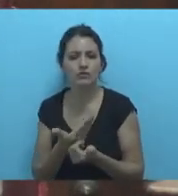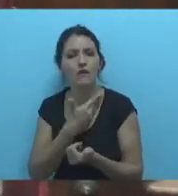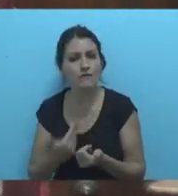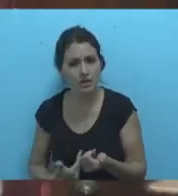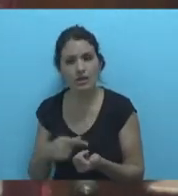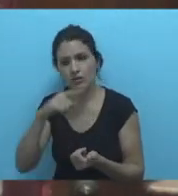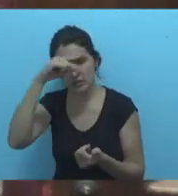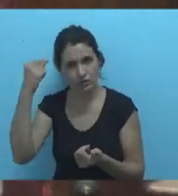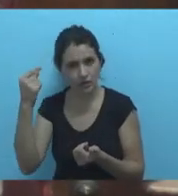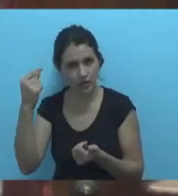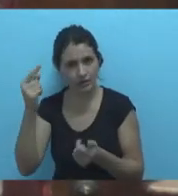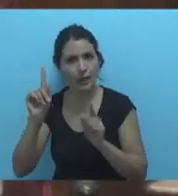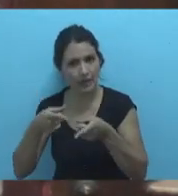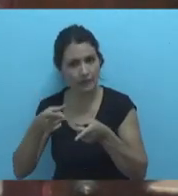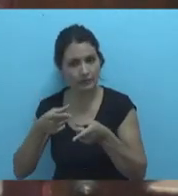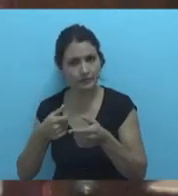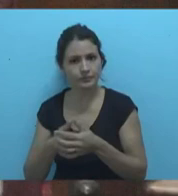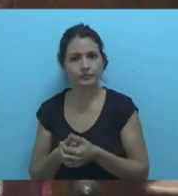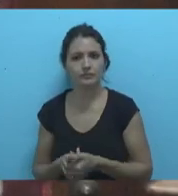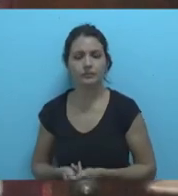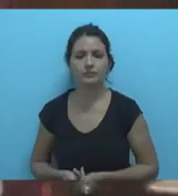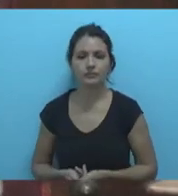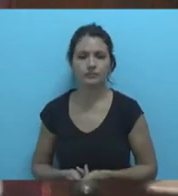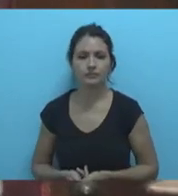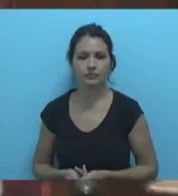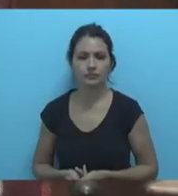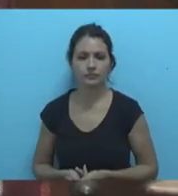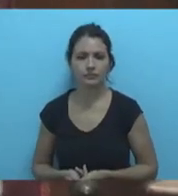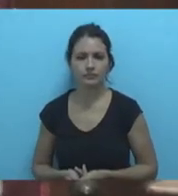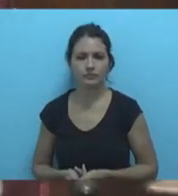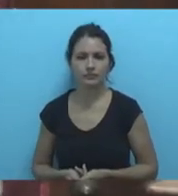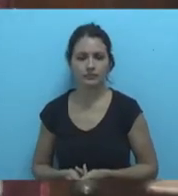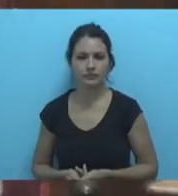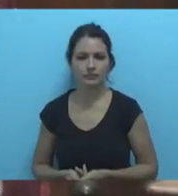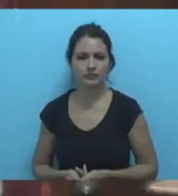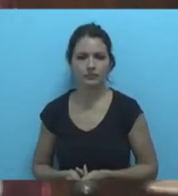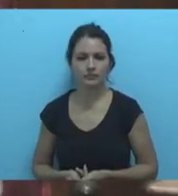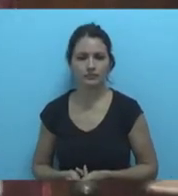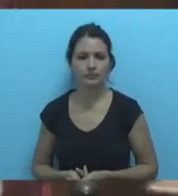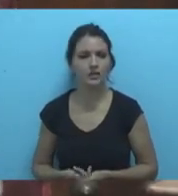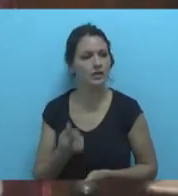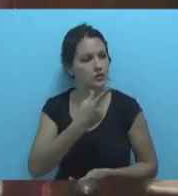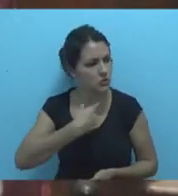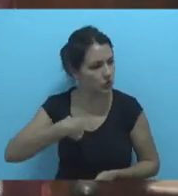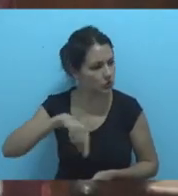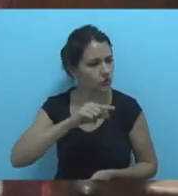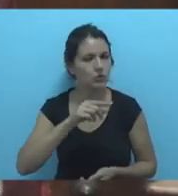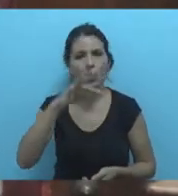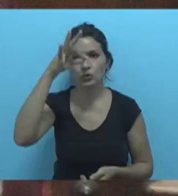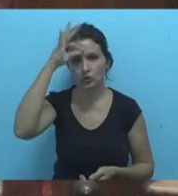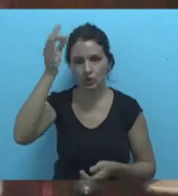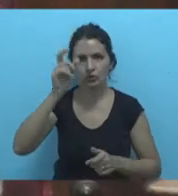también necesitamos involucrar al Presidente de la República. Y creo que le daría muchísimo valor de que nosotros sigamos siendo 12 los